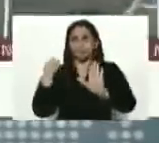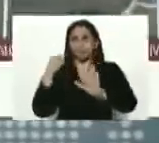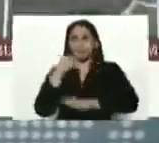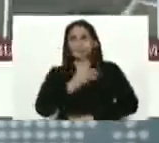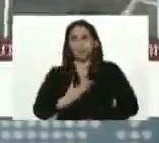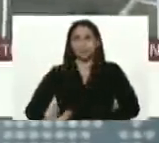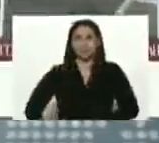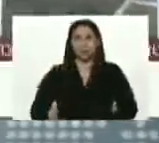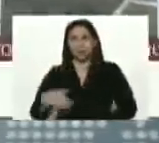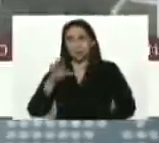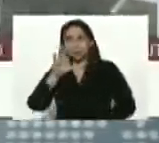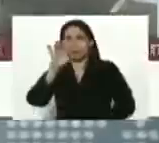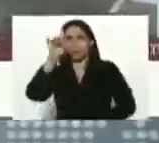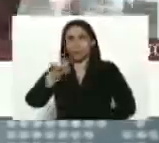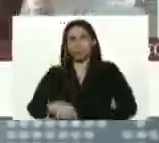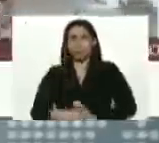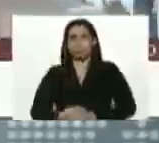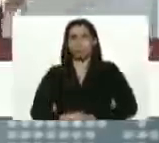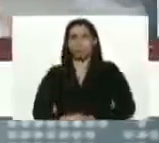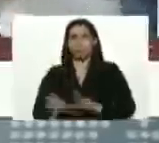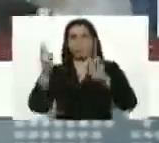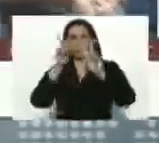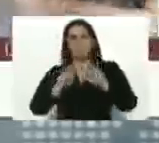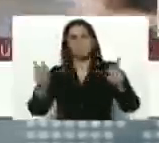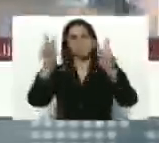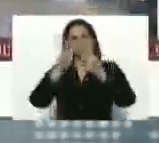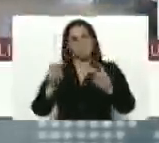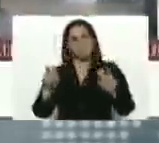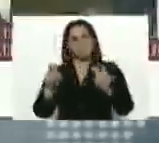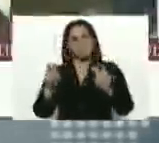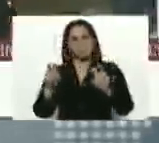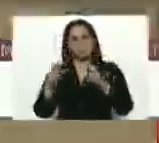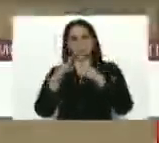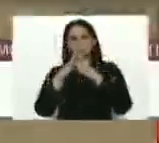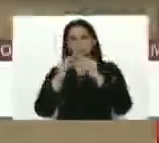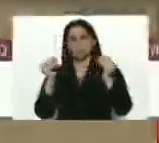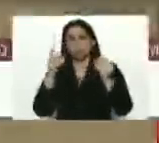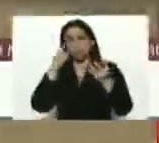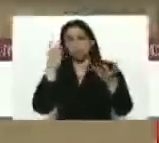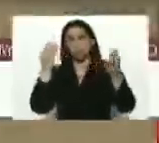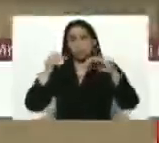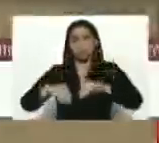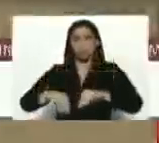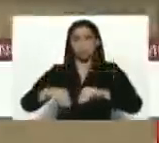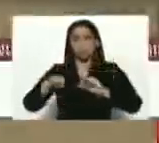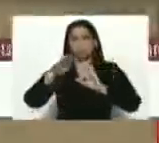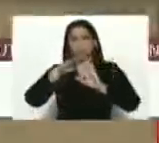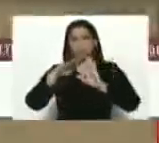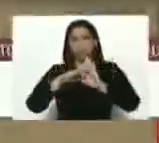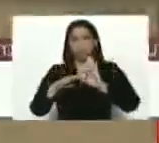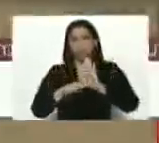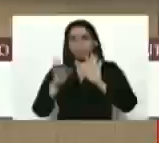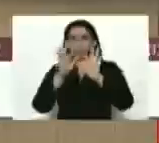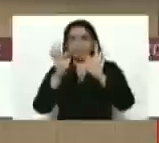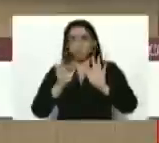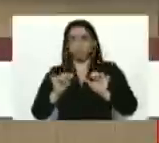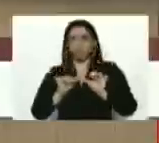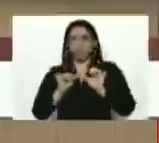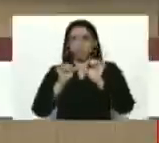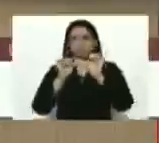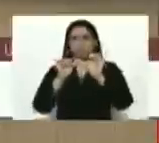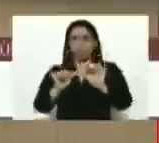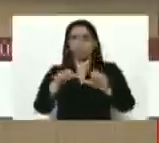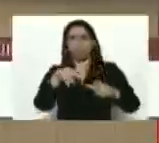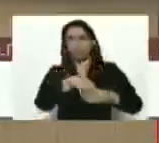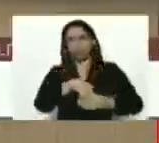país y al mismo tiempo revisando todos los protocolos y mecanismos para mantener la